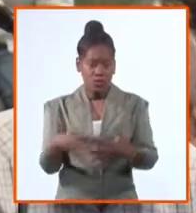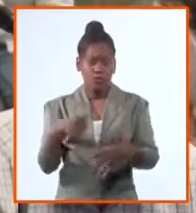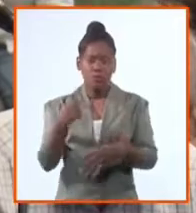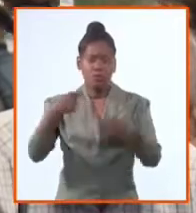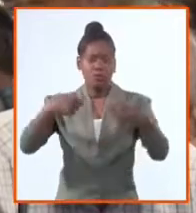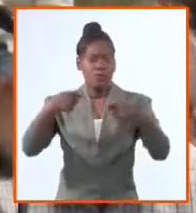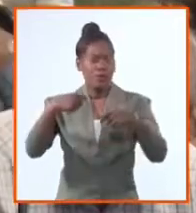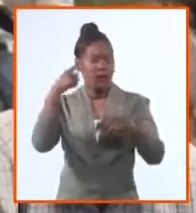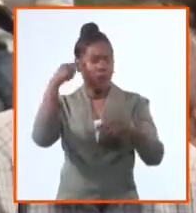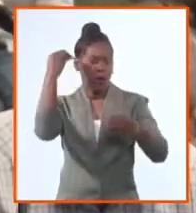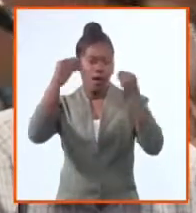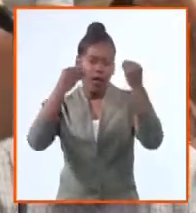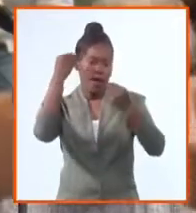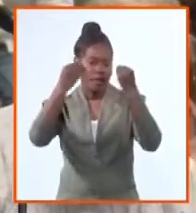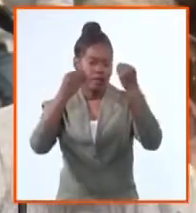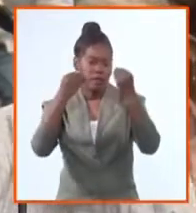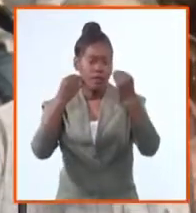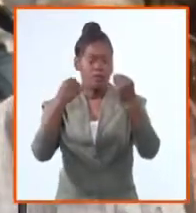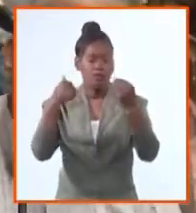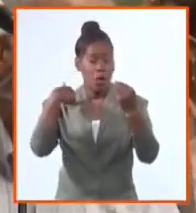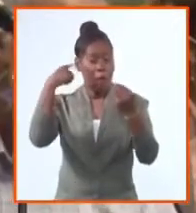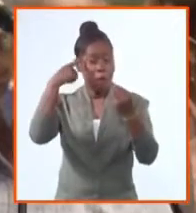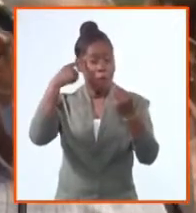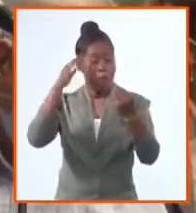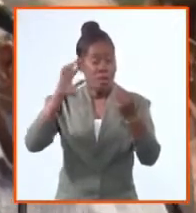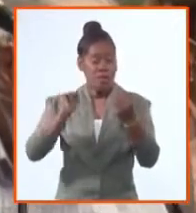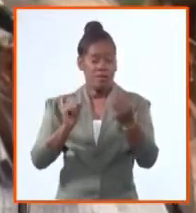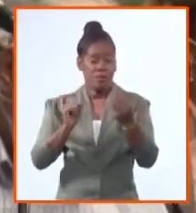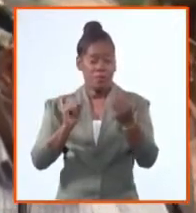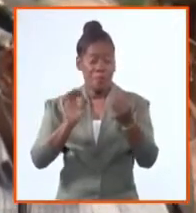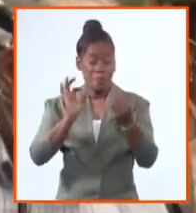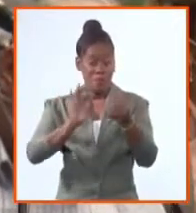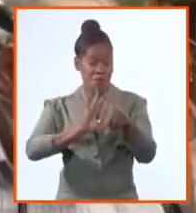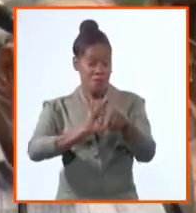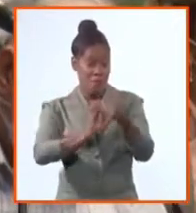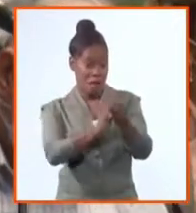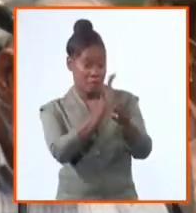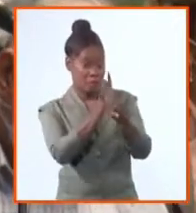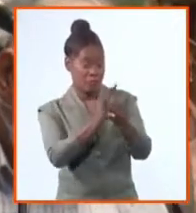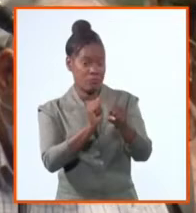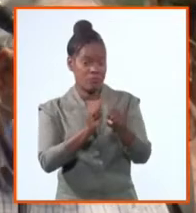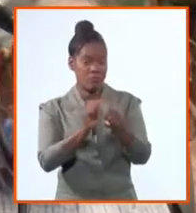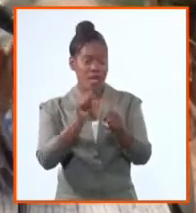Quizás se piense que en la COVID que eso no se vio, y yo sí creo que se vio en la COVID.